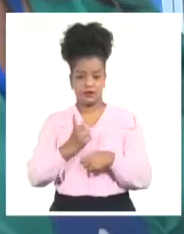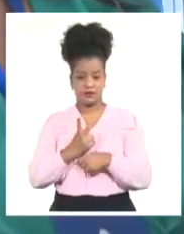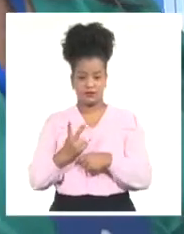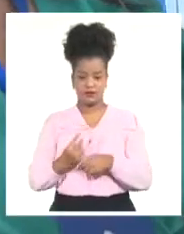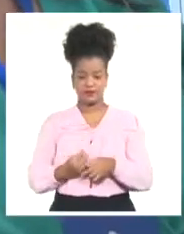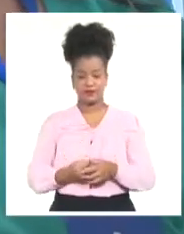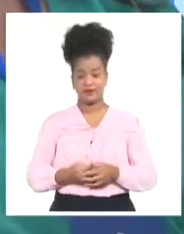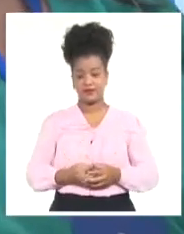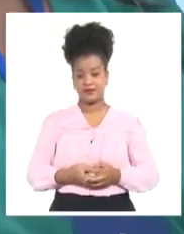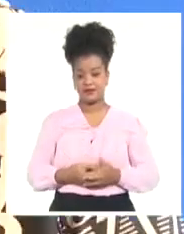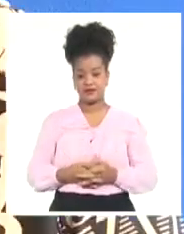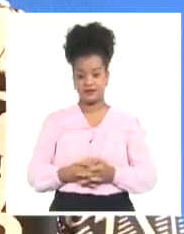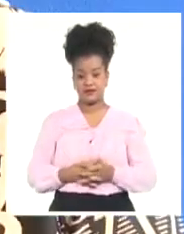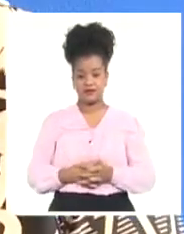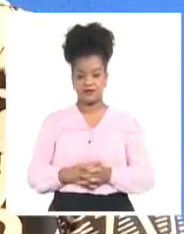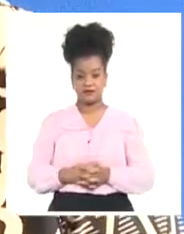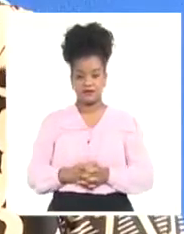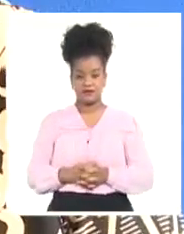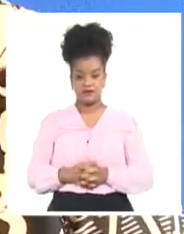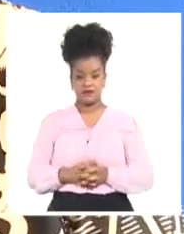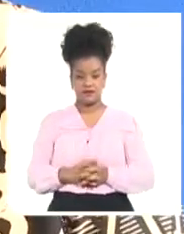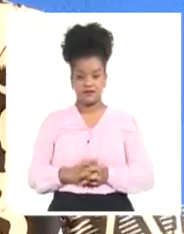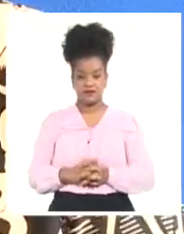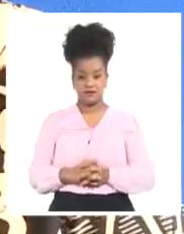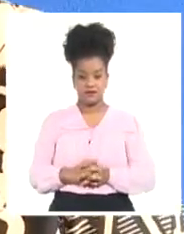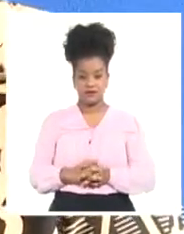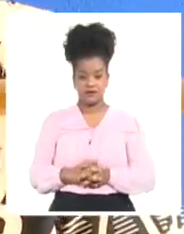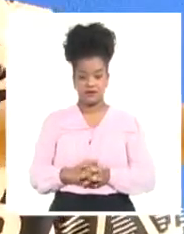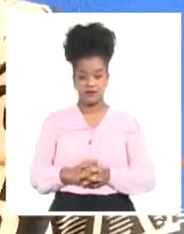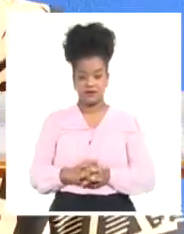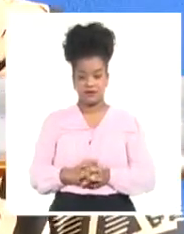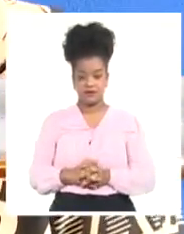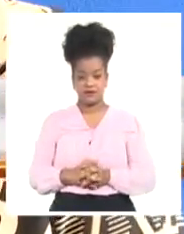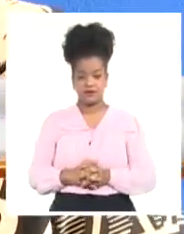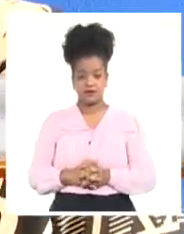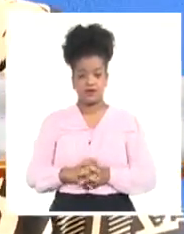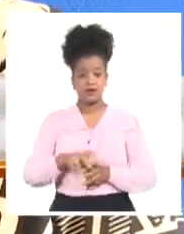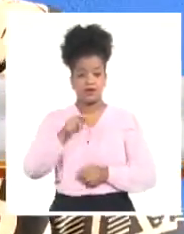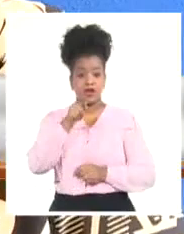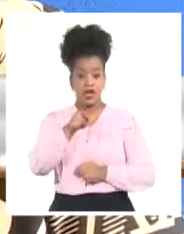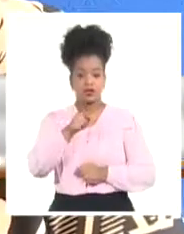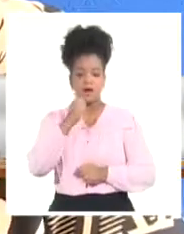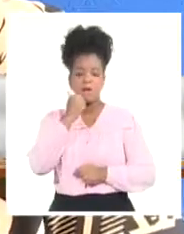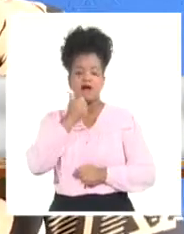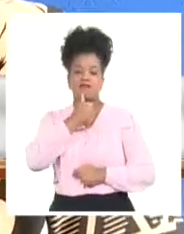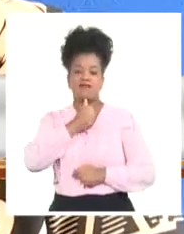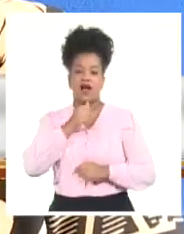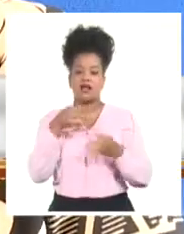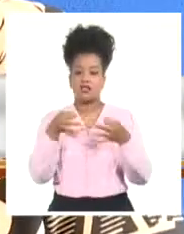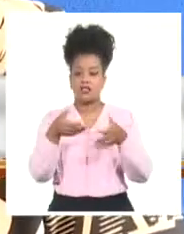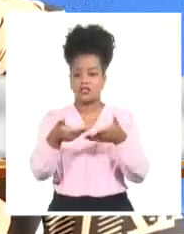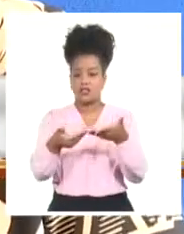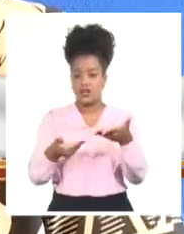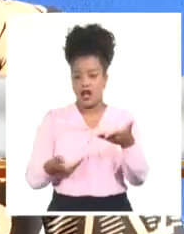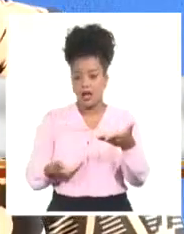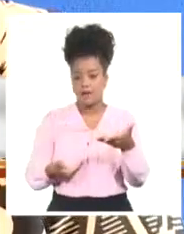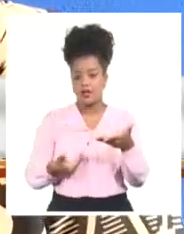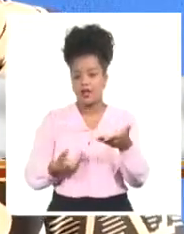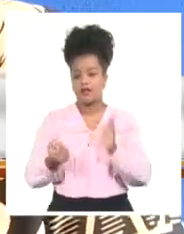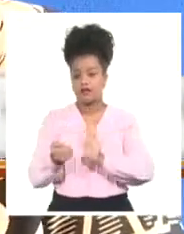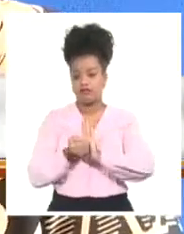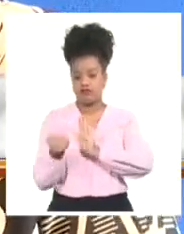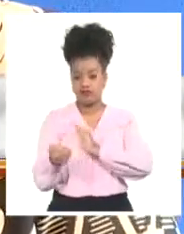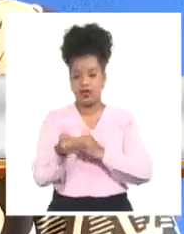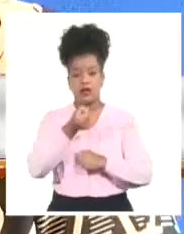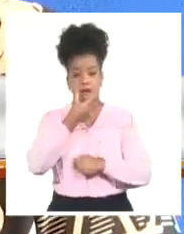naciones. Lo que tiene impacto en que se agilicen todos los trámites del registro de los medicamentos en ambos